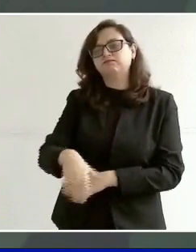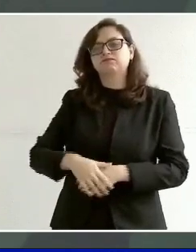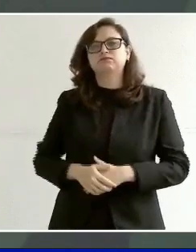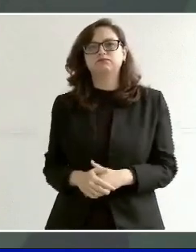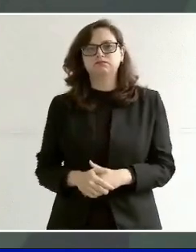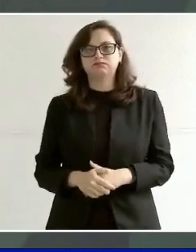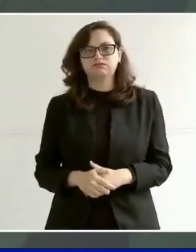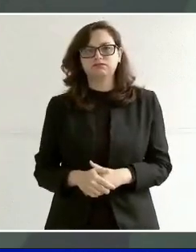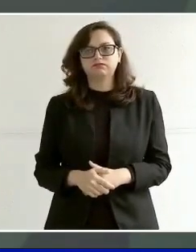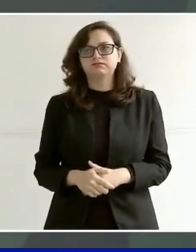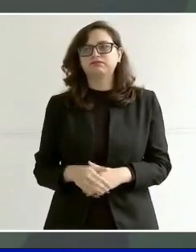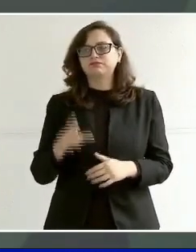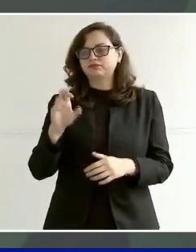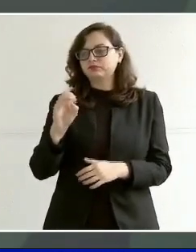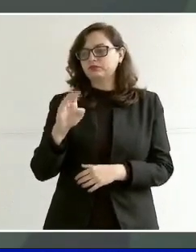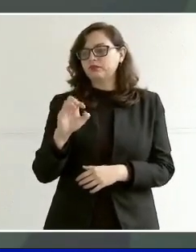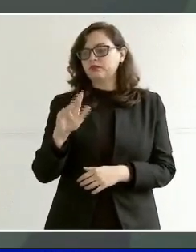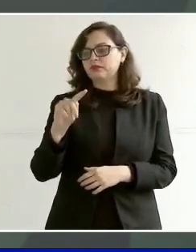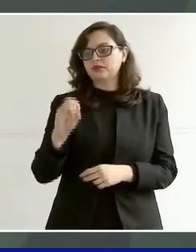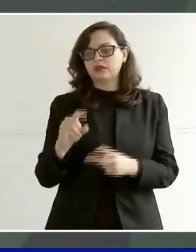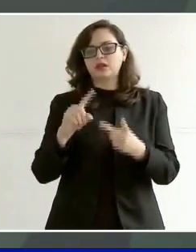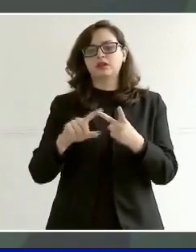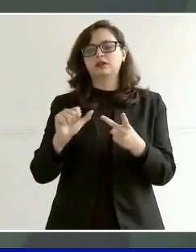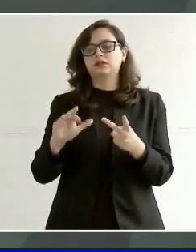Roberto, Arturo y René.